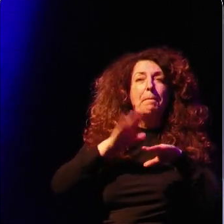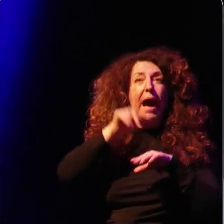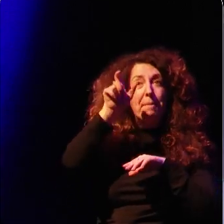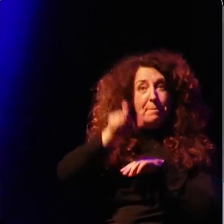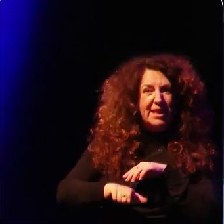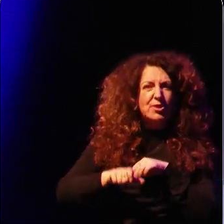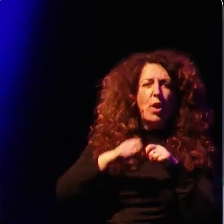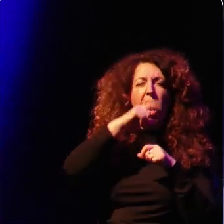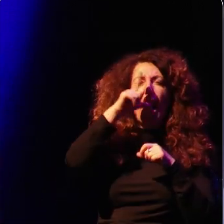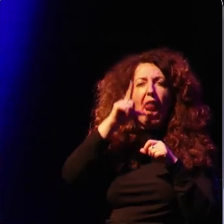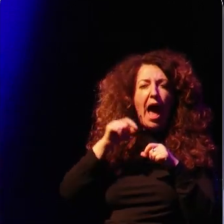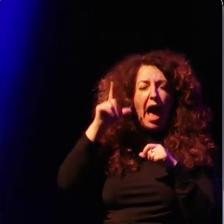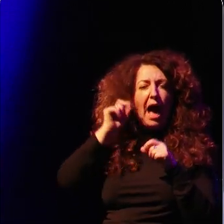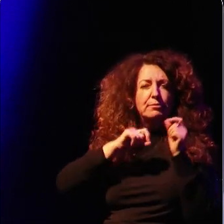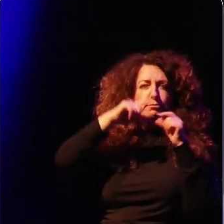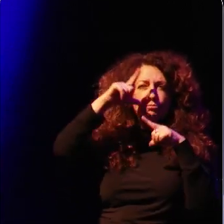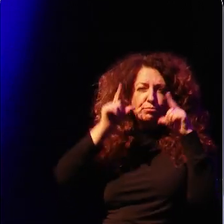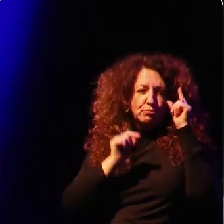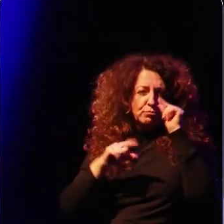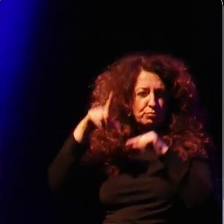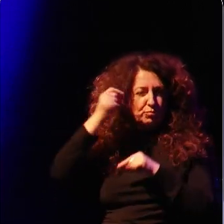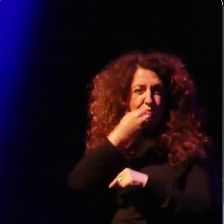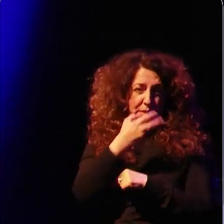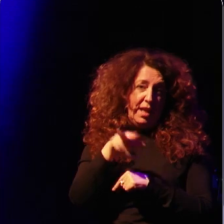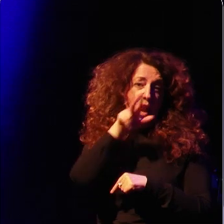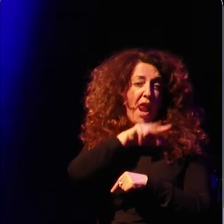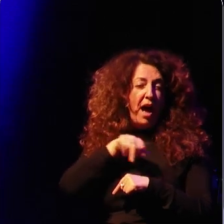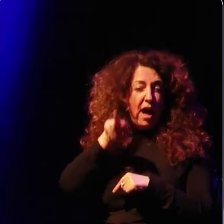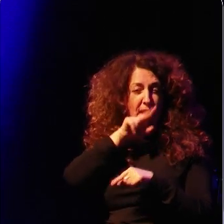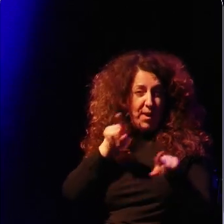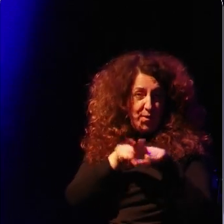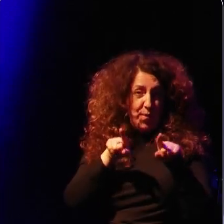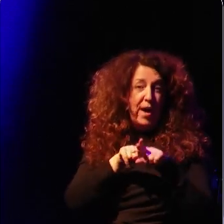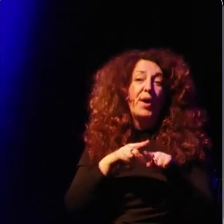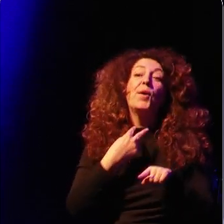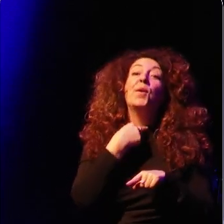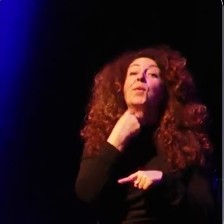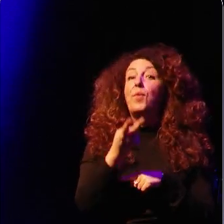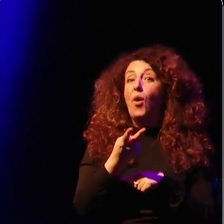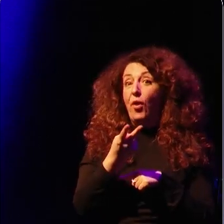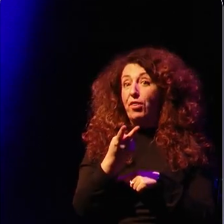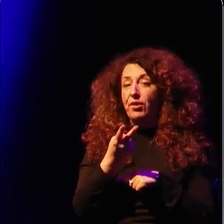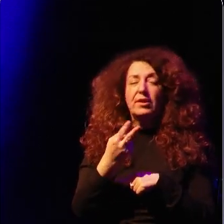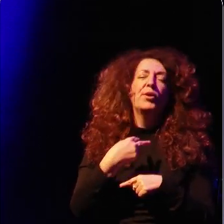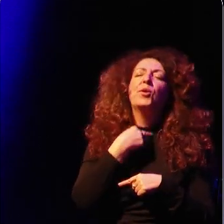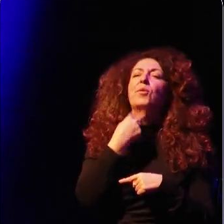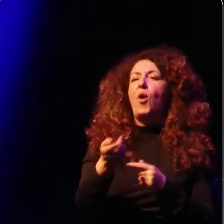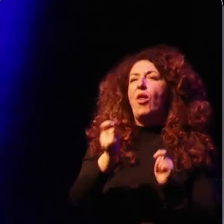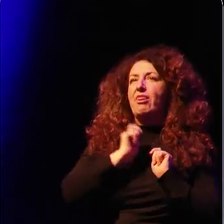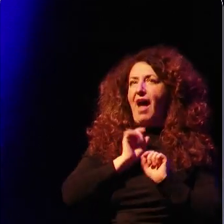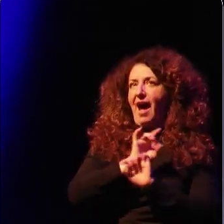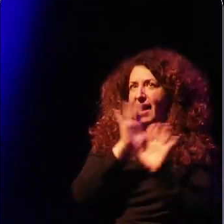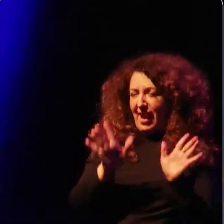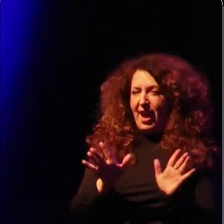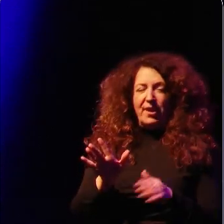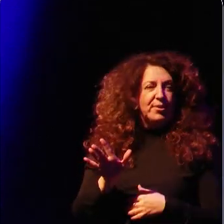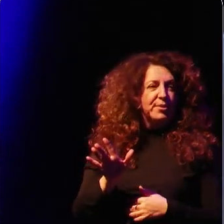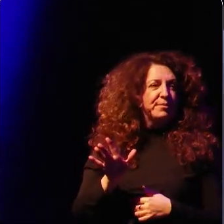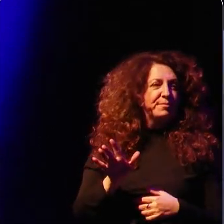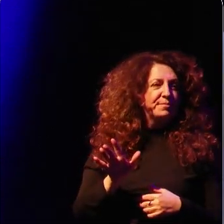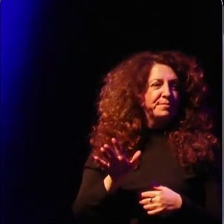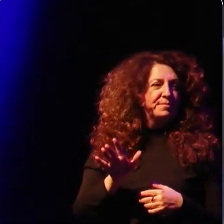de esta persona se muevan bien. ¿Vale? Por suerte, aquí la voz nos aclara que